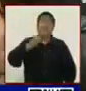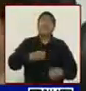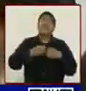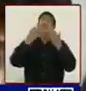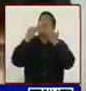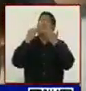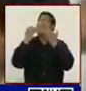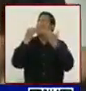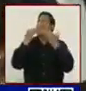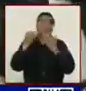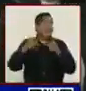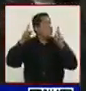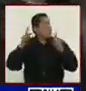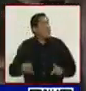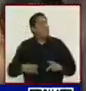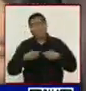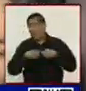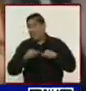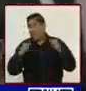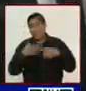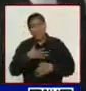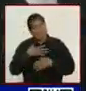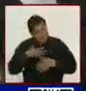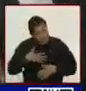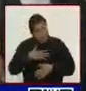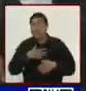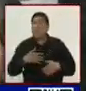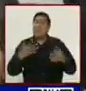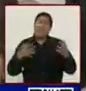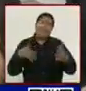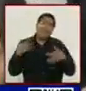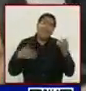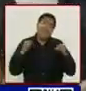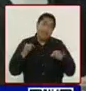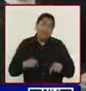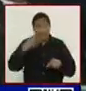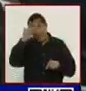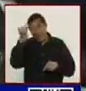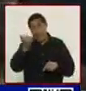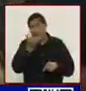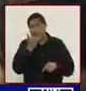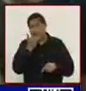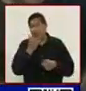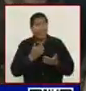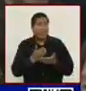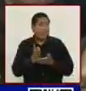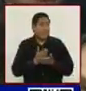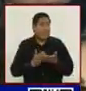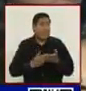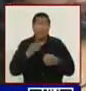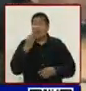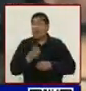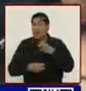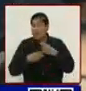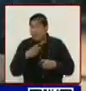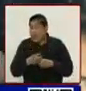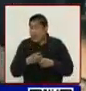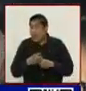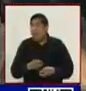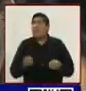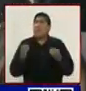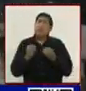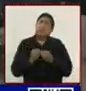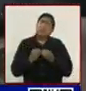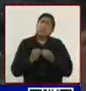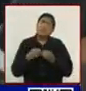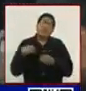Muchas gracias. La gente continúa contenta, la gente continúa feliz acá, porque evidentemente es parte de esta feria. ¿Qué más te puedo